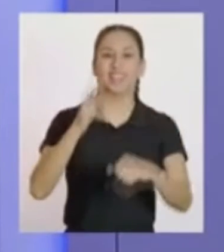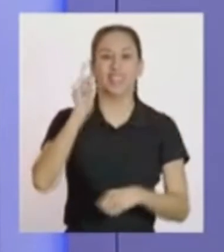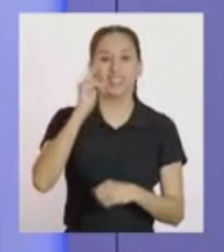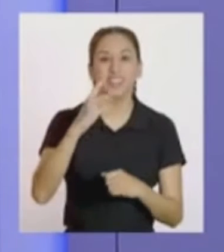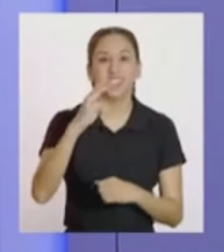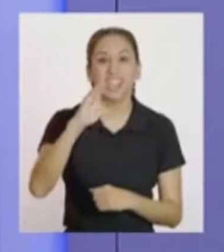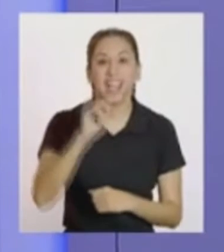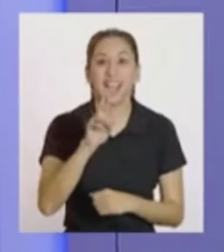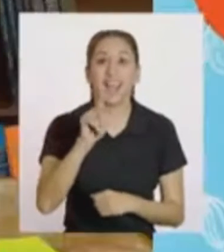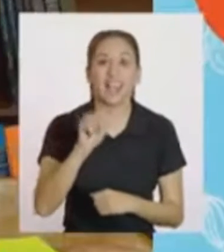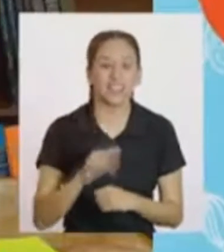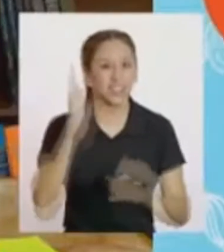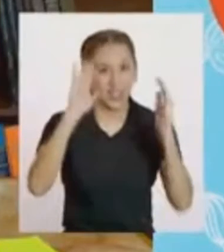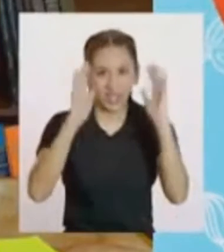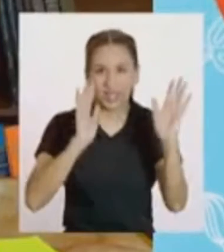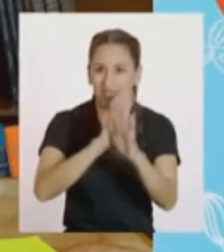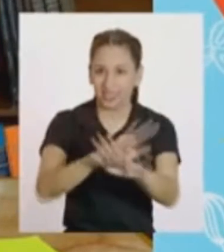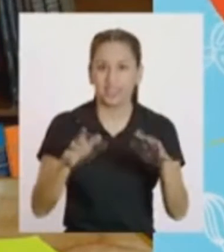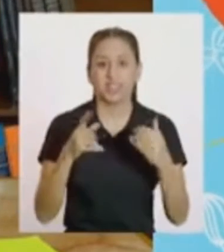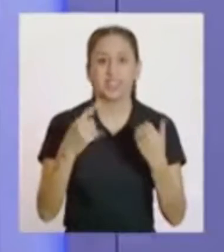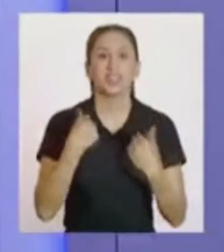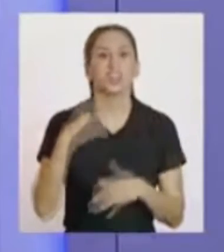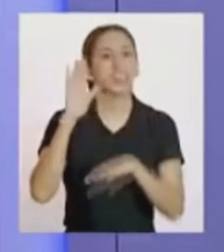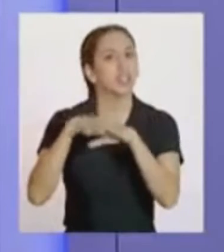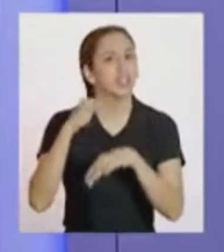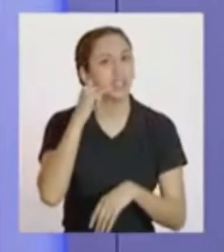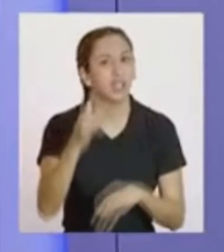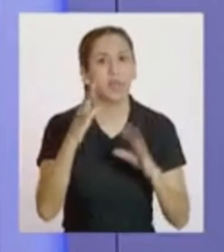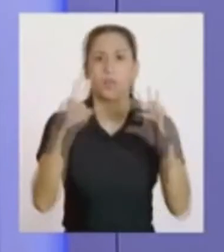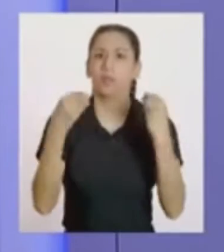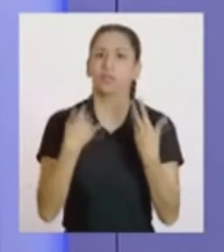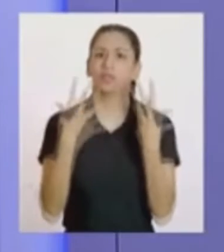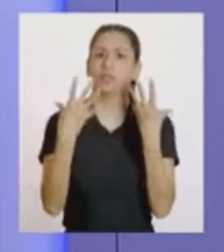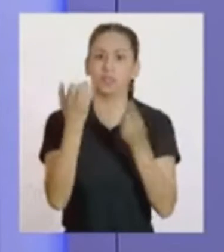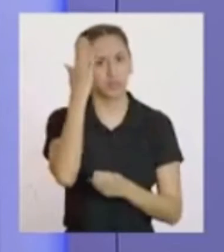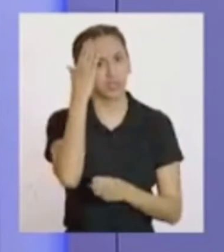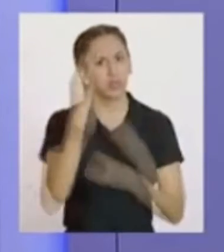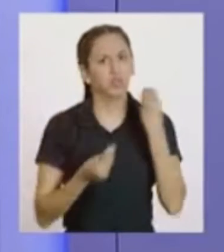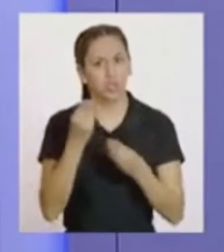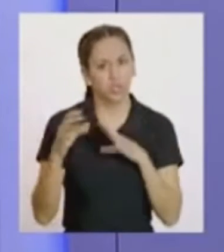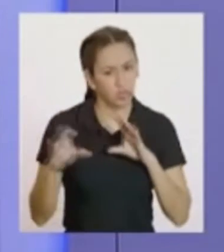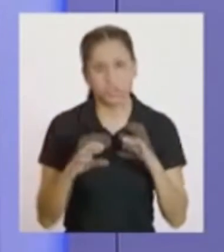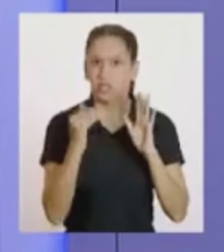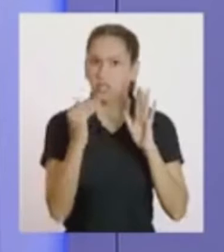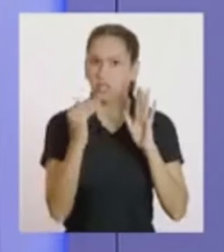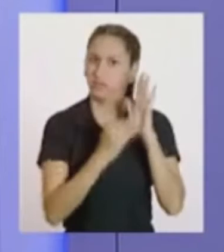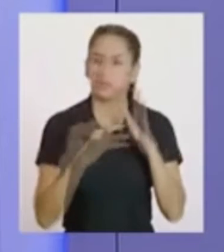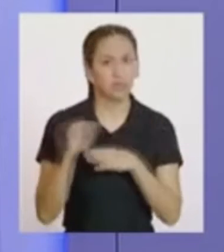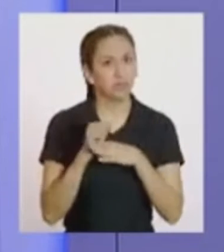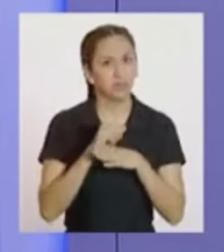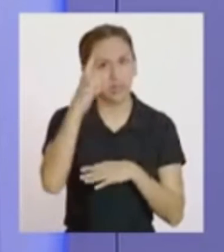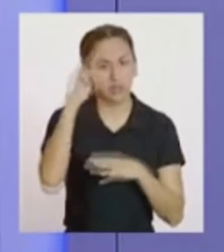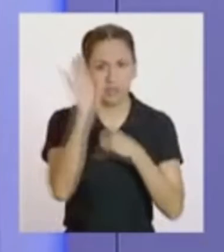¿Cómo está, profesora Carla? ¡Hola, chicas y chicos! La llamamos porque queremos saber cómo podemos promover prácticas saludables